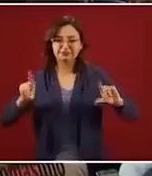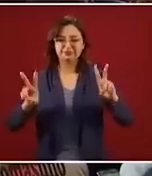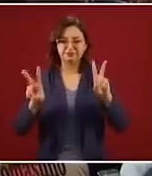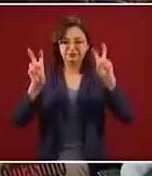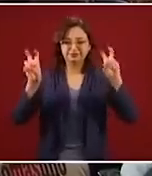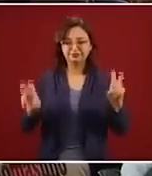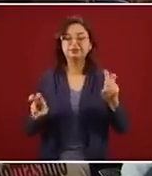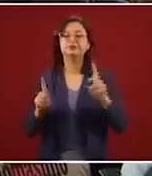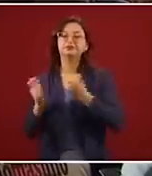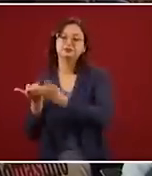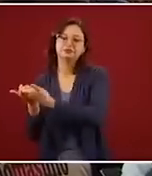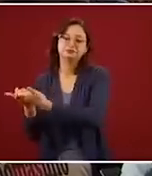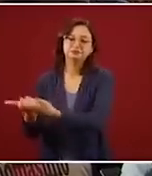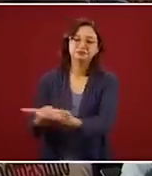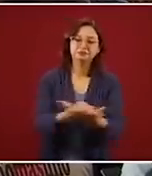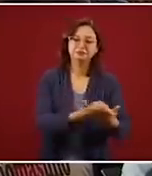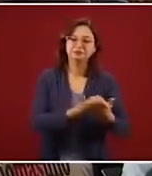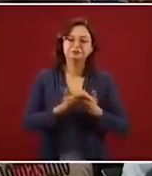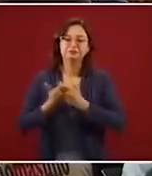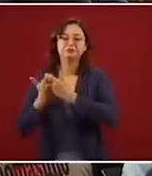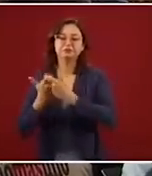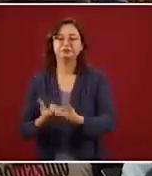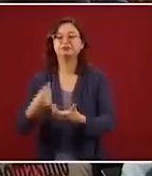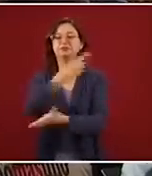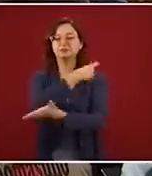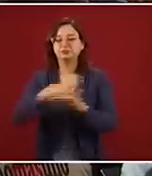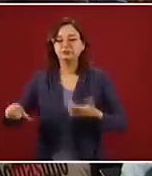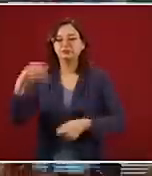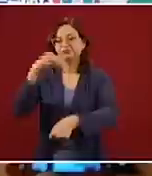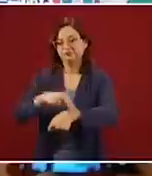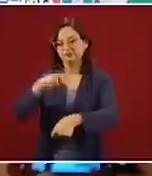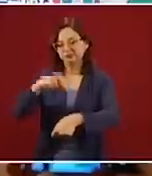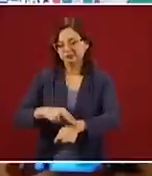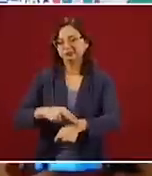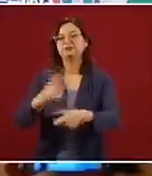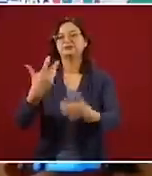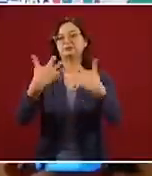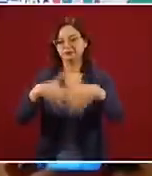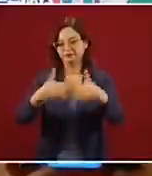Es una cooperación para equipos médicos y hospitales